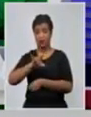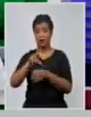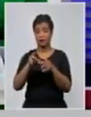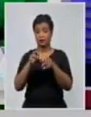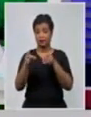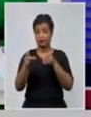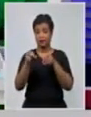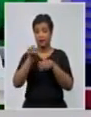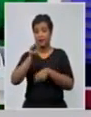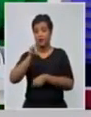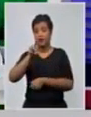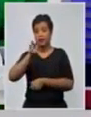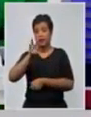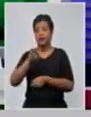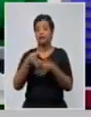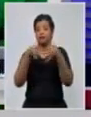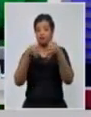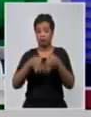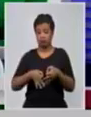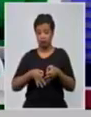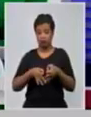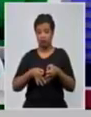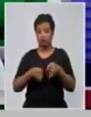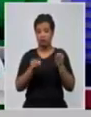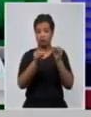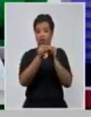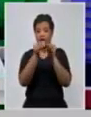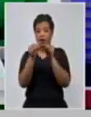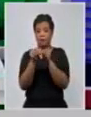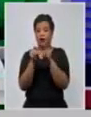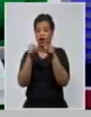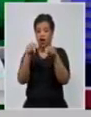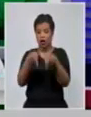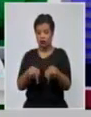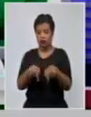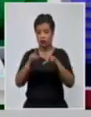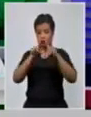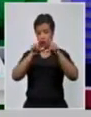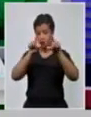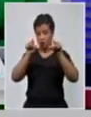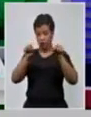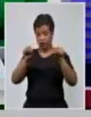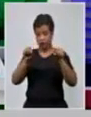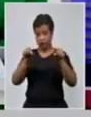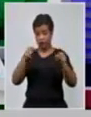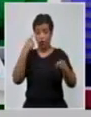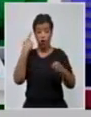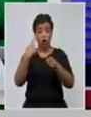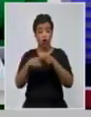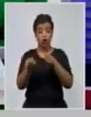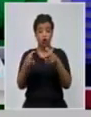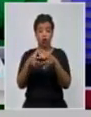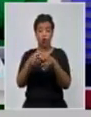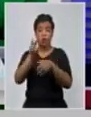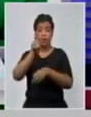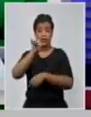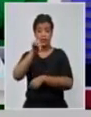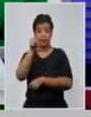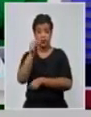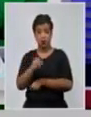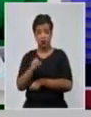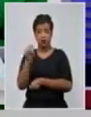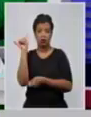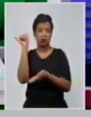323 autóctonos propios de la transmisión en nuestro territorio y 26 importados,